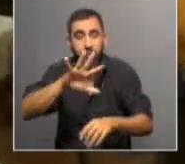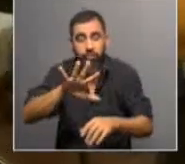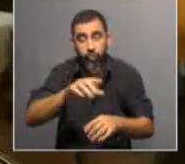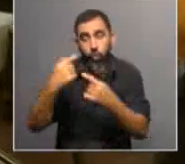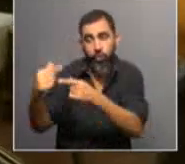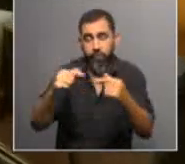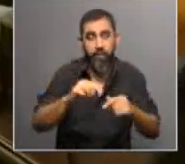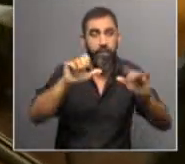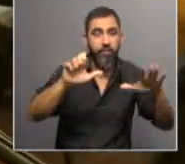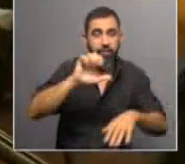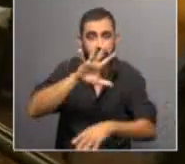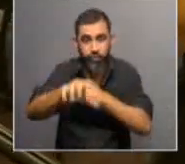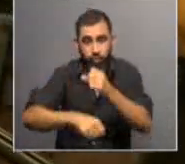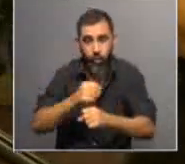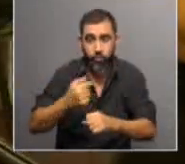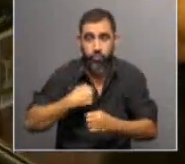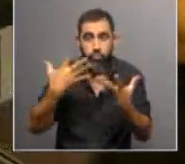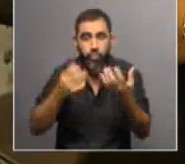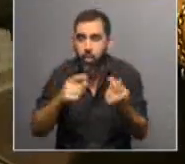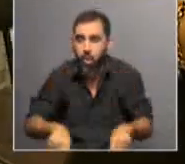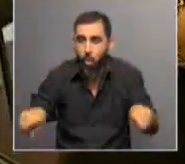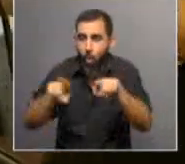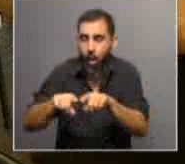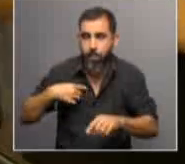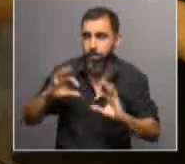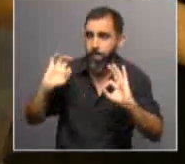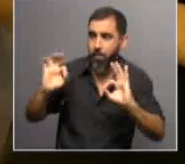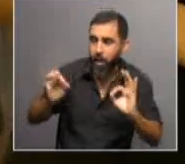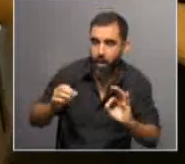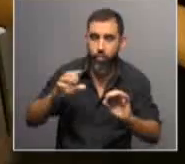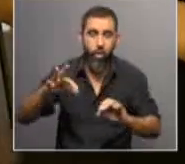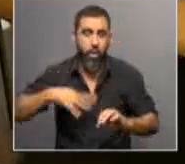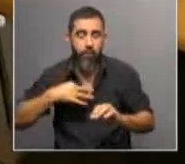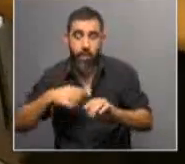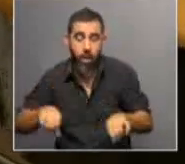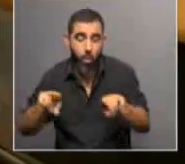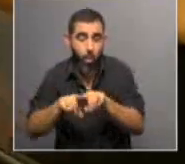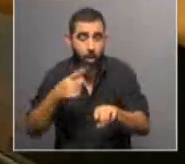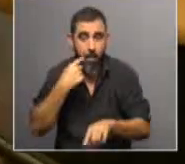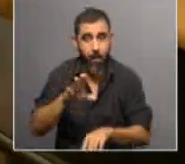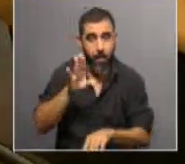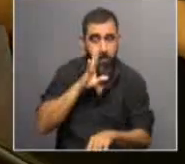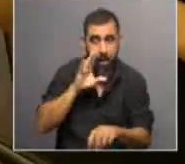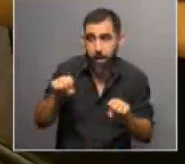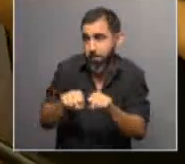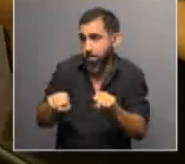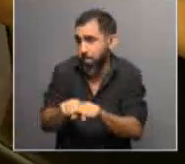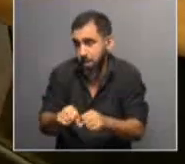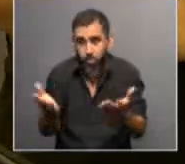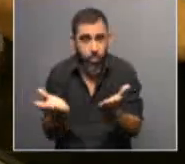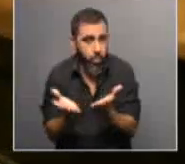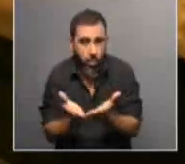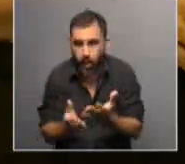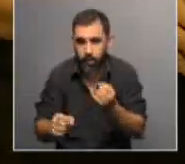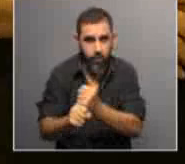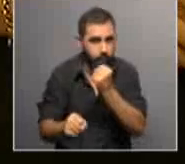65, que va a querer lo mismo que quieren sus hermanos y hacer la misma trayectoria que sus padres, que sus primos, que es estudiar,